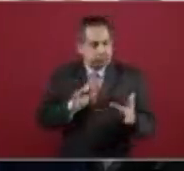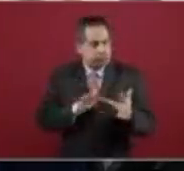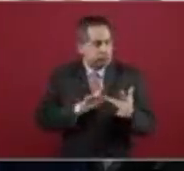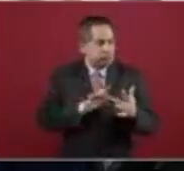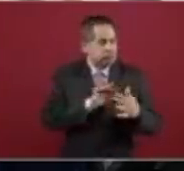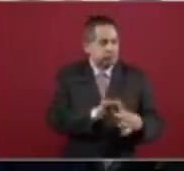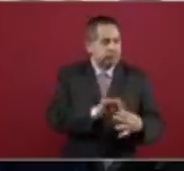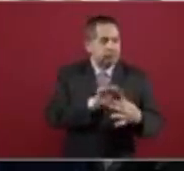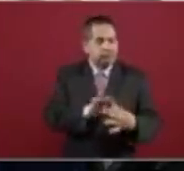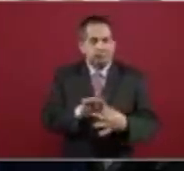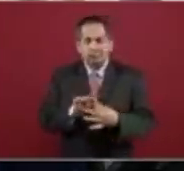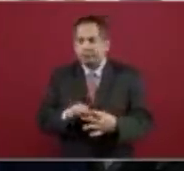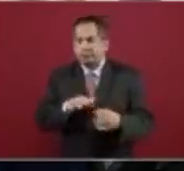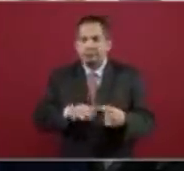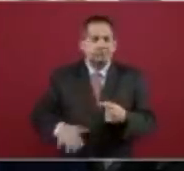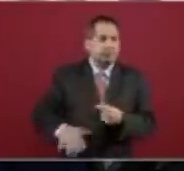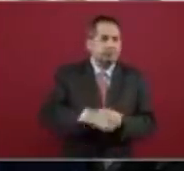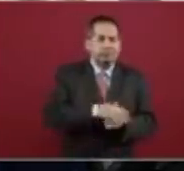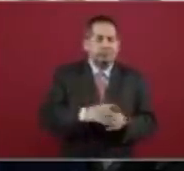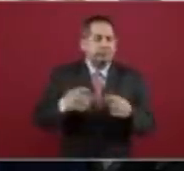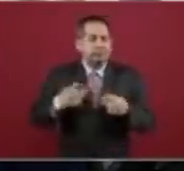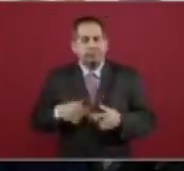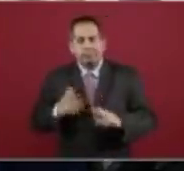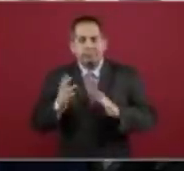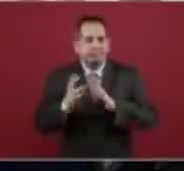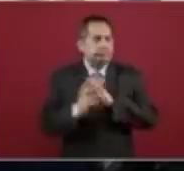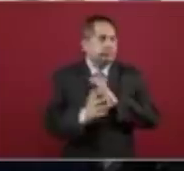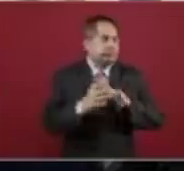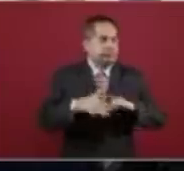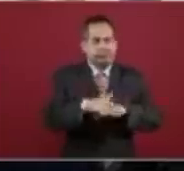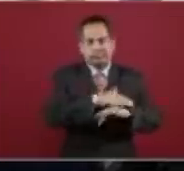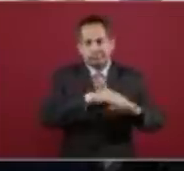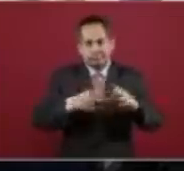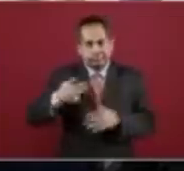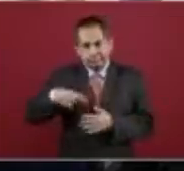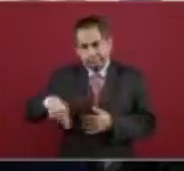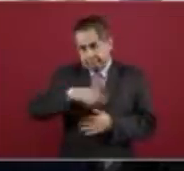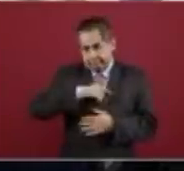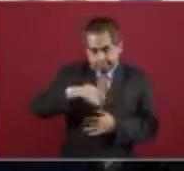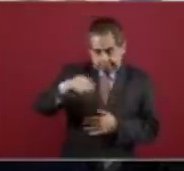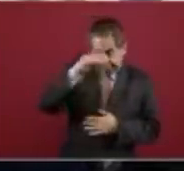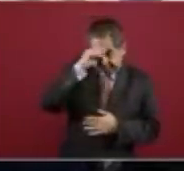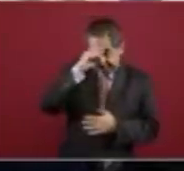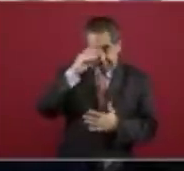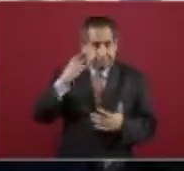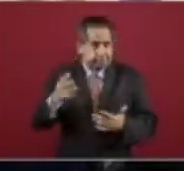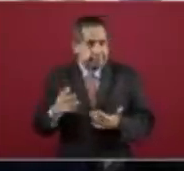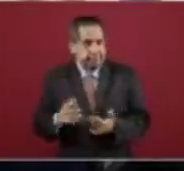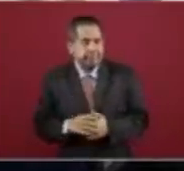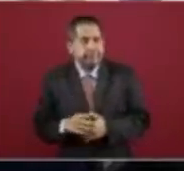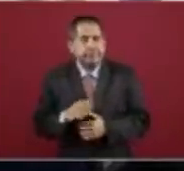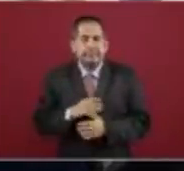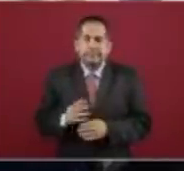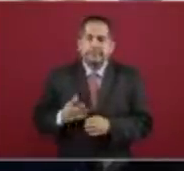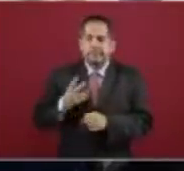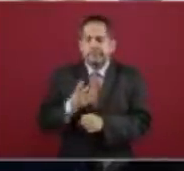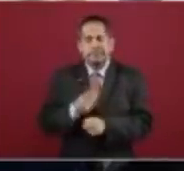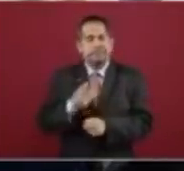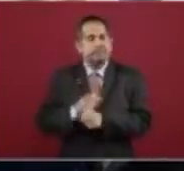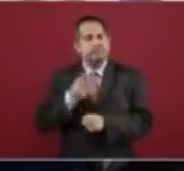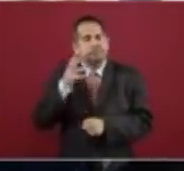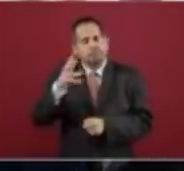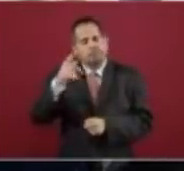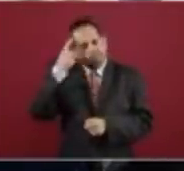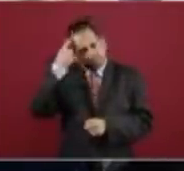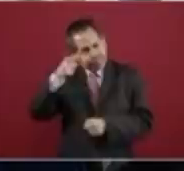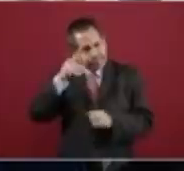cómo hacerlo que empiece a circular en la mente de los mexicanos y empezar a construir lo que se necesite para